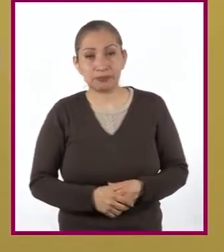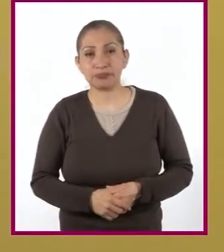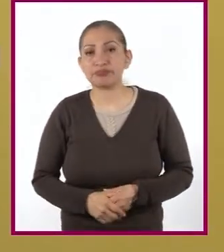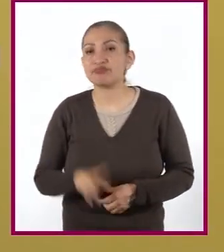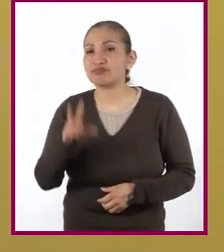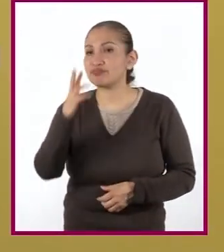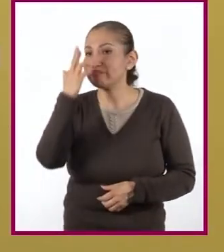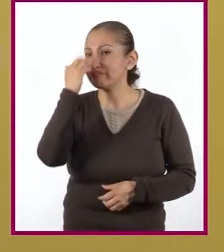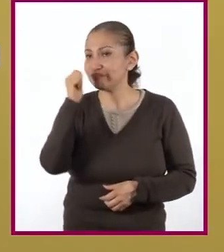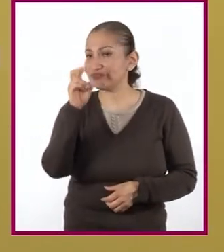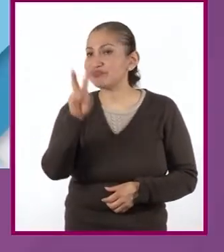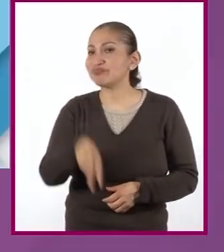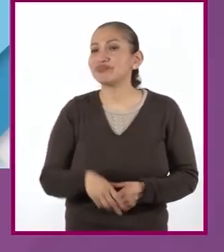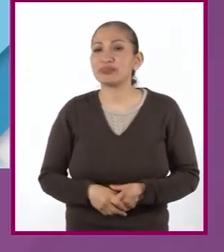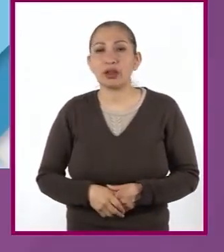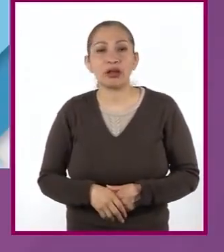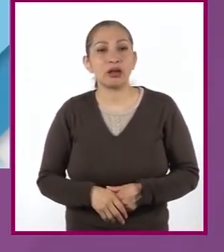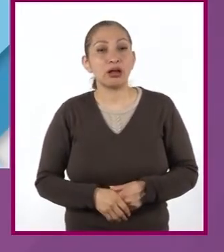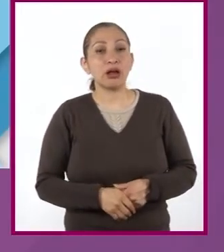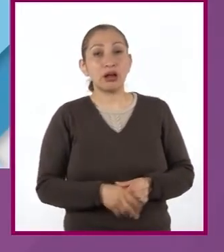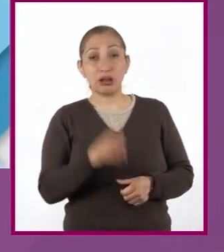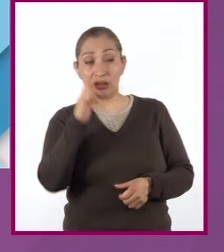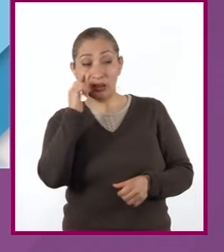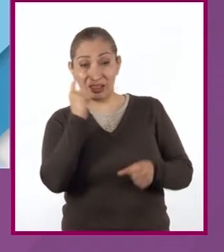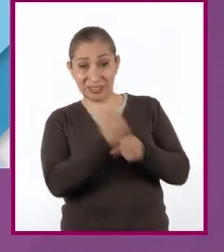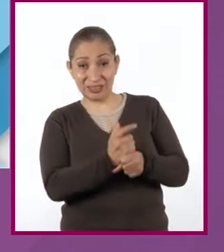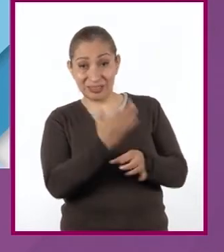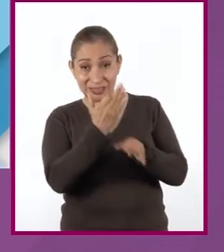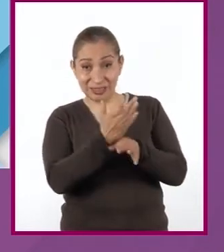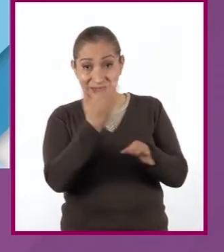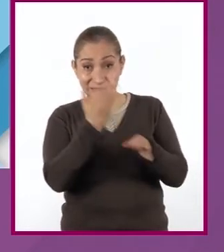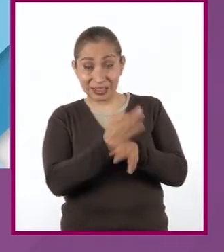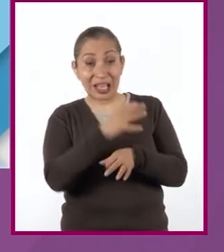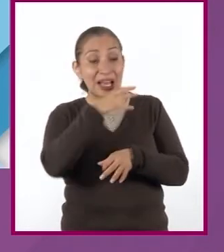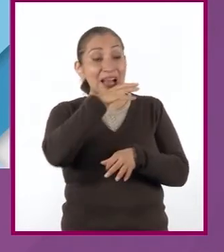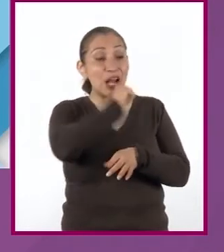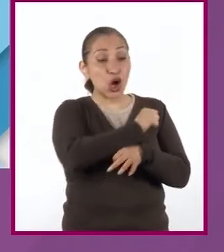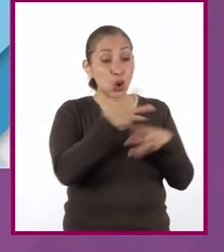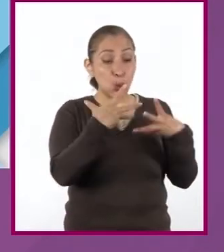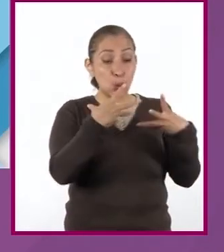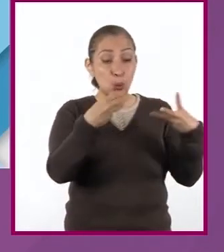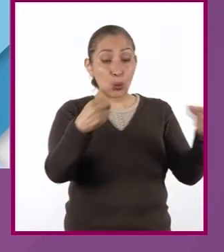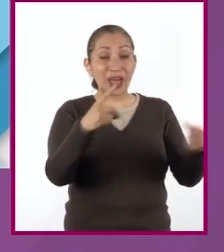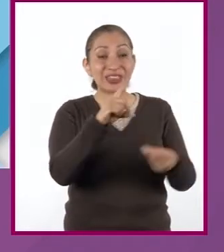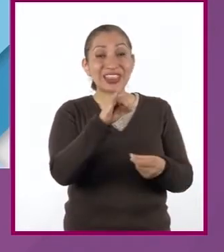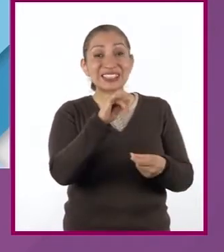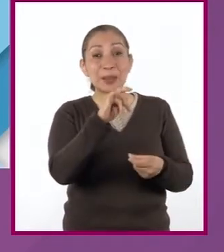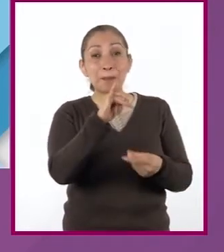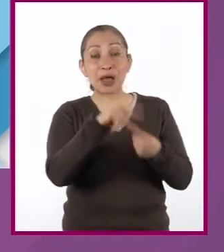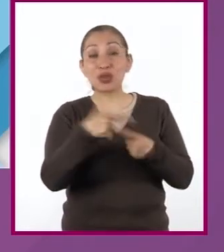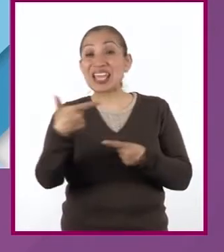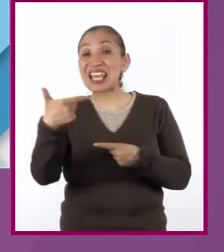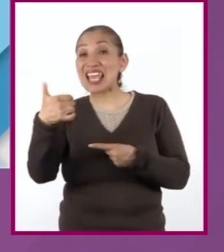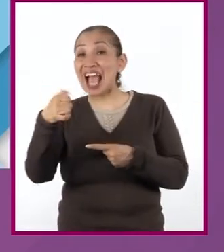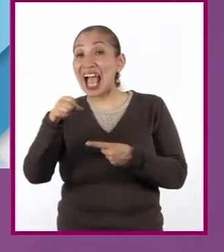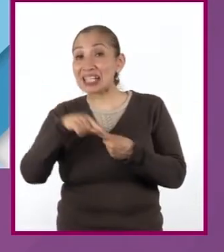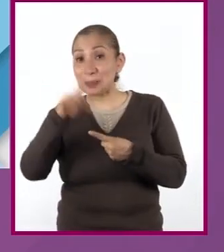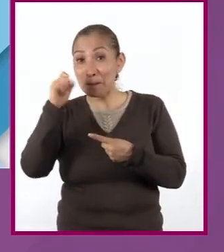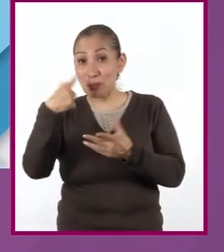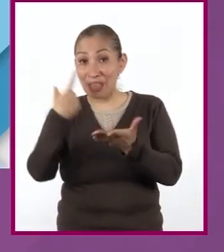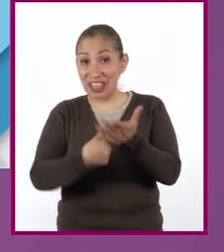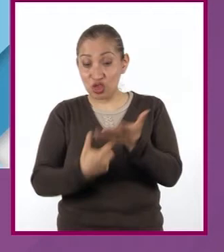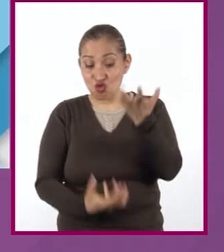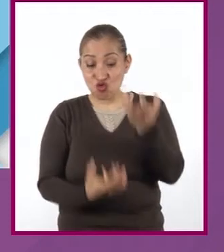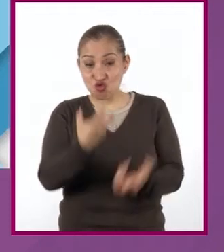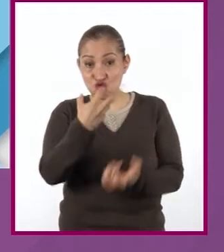Tienes mucha razón. Como pudimos ver, tanto el calor disipado como los gases que resultan de la